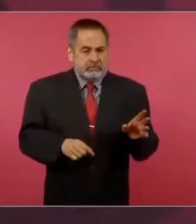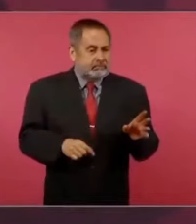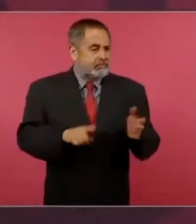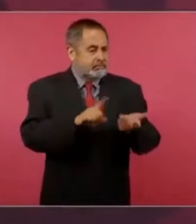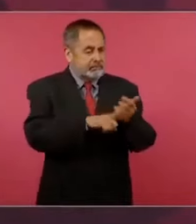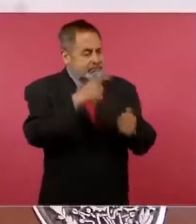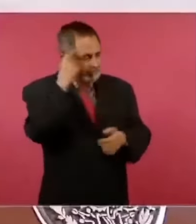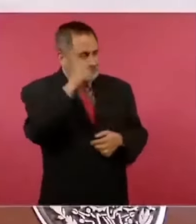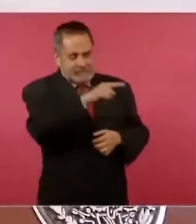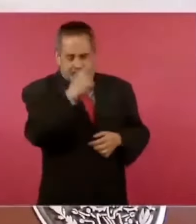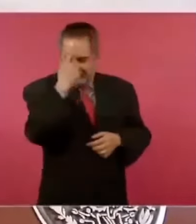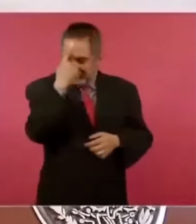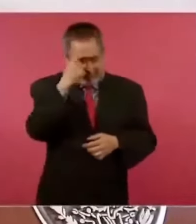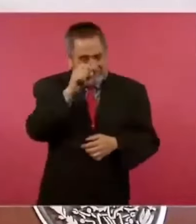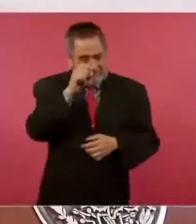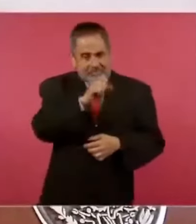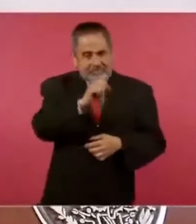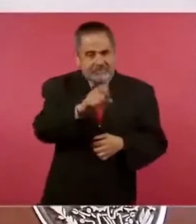Entonces,